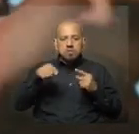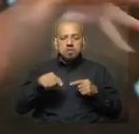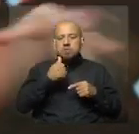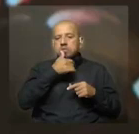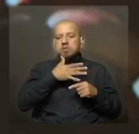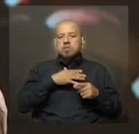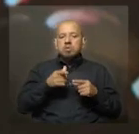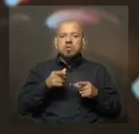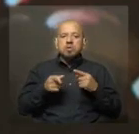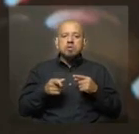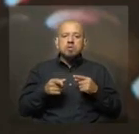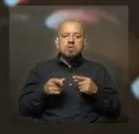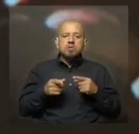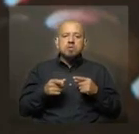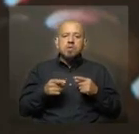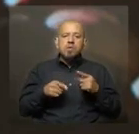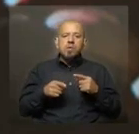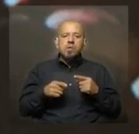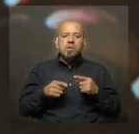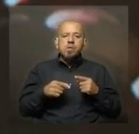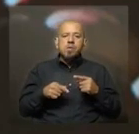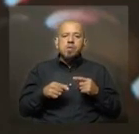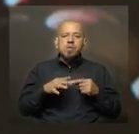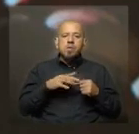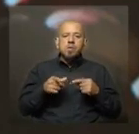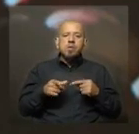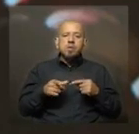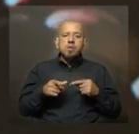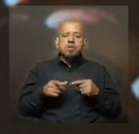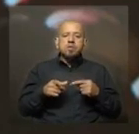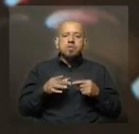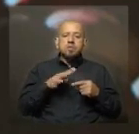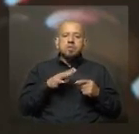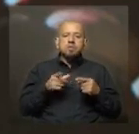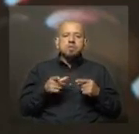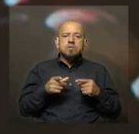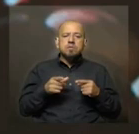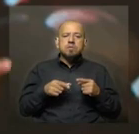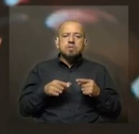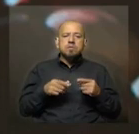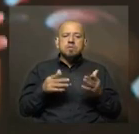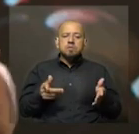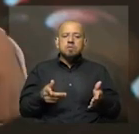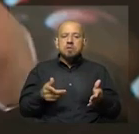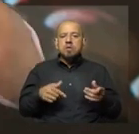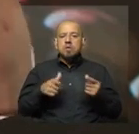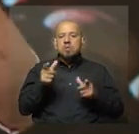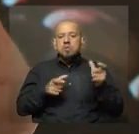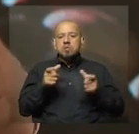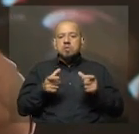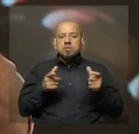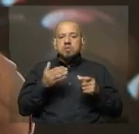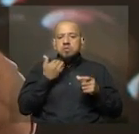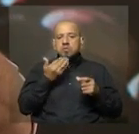historia del origen de esto. Nosotros nos enfrentamos a una situación en la cual se había ido dando que el consumidor había perdido noción